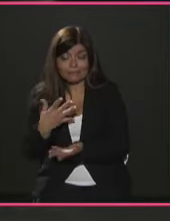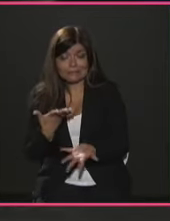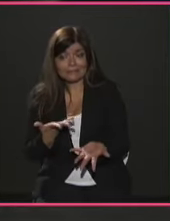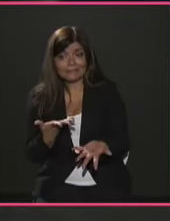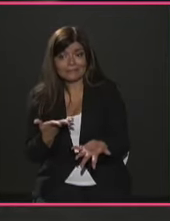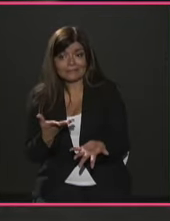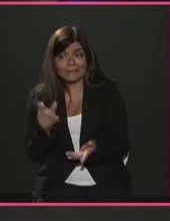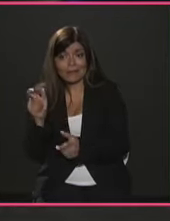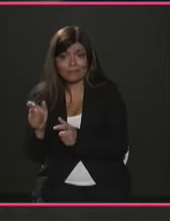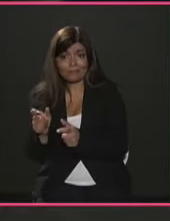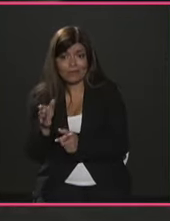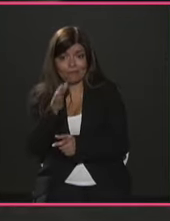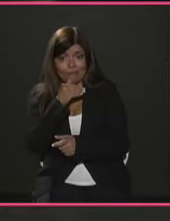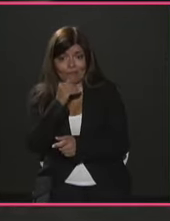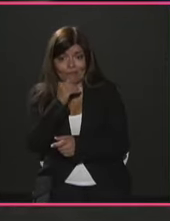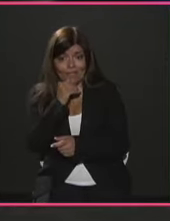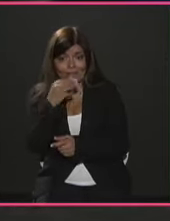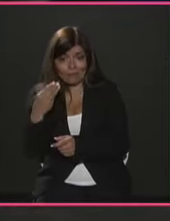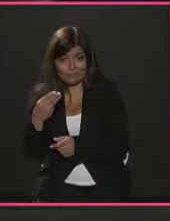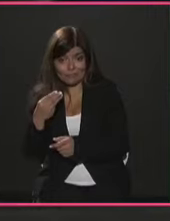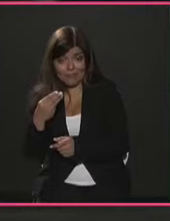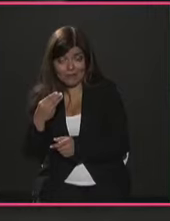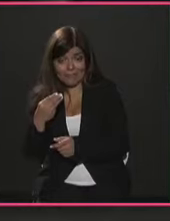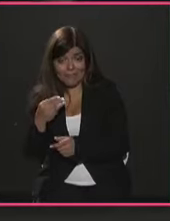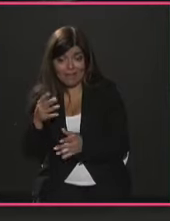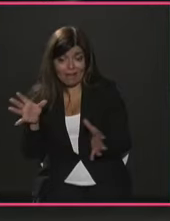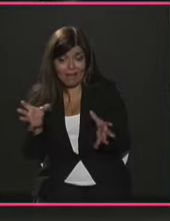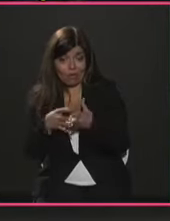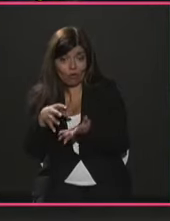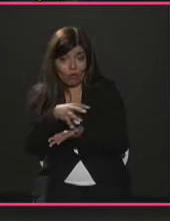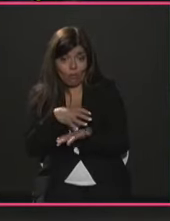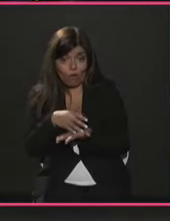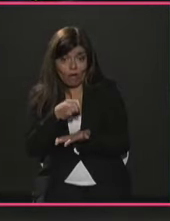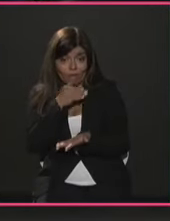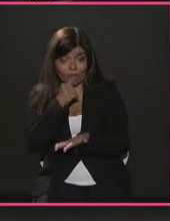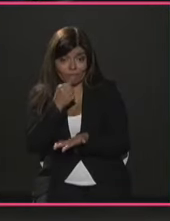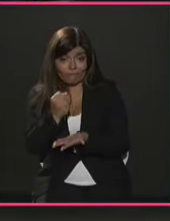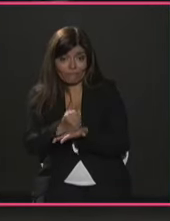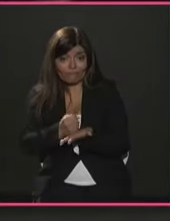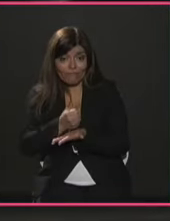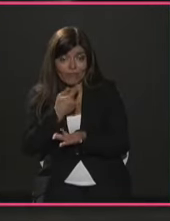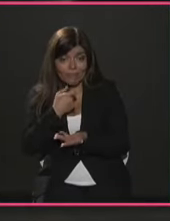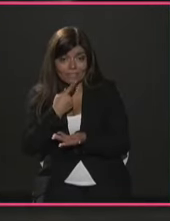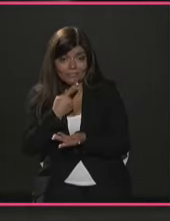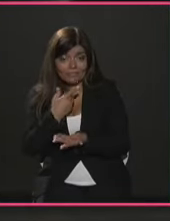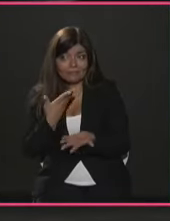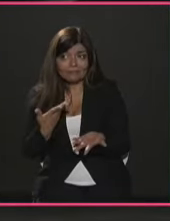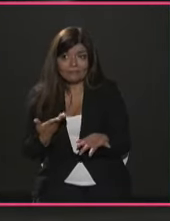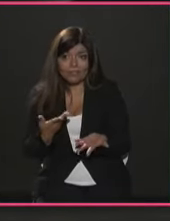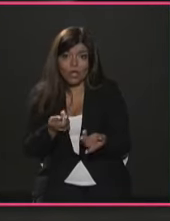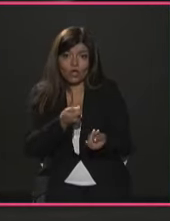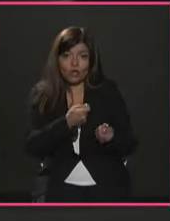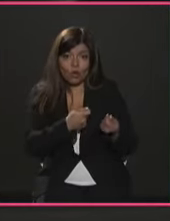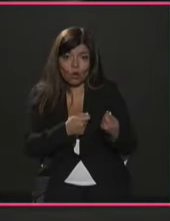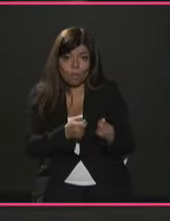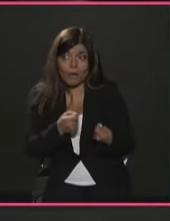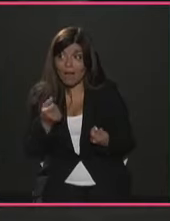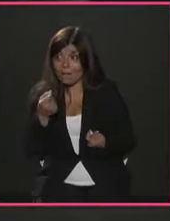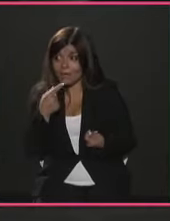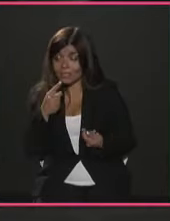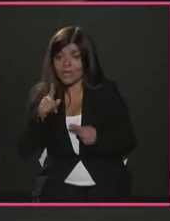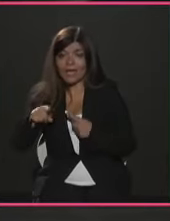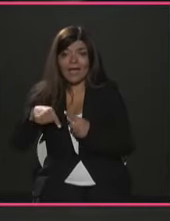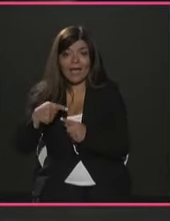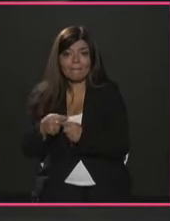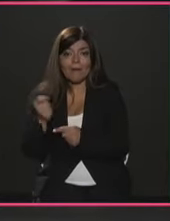imaginar que esa persona que no tiene una farmacia en la cercanía y que está afectada en su salud No solamente tiene que comprar gastar el medicamento sino que